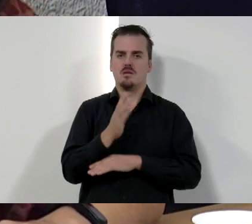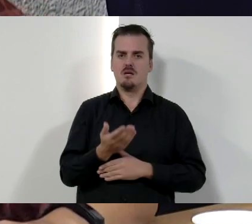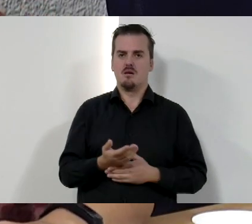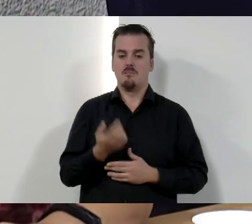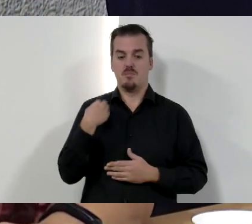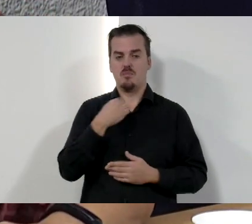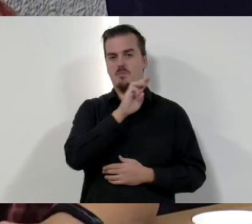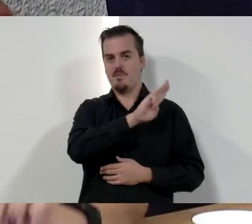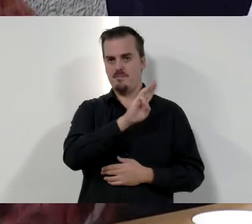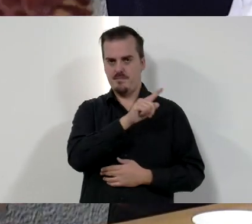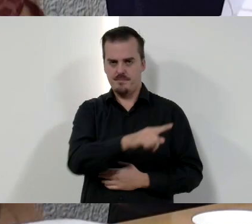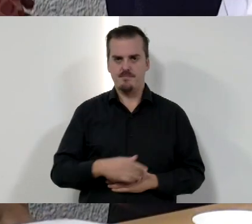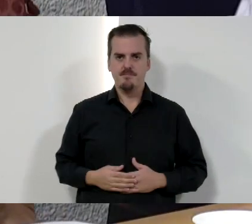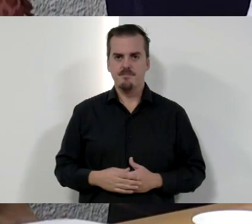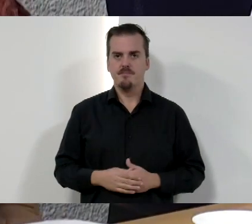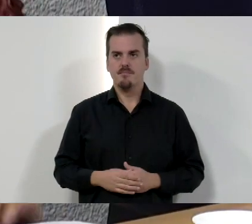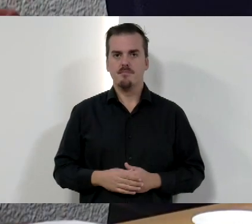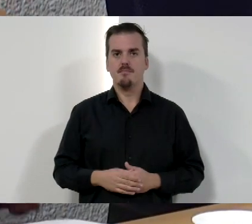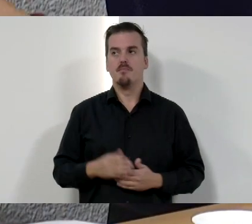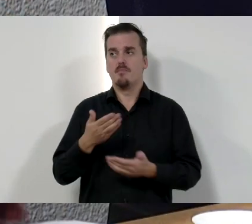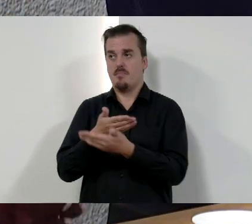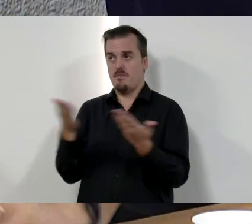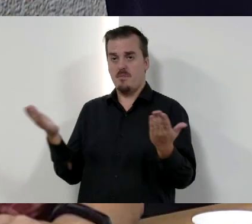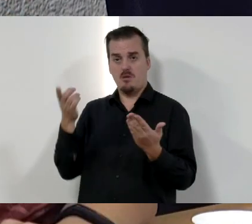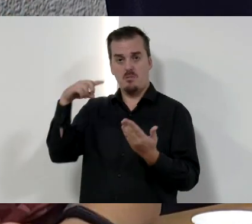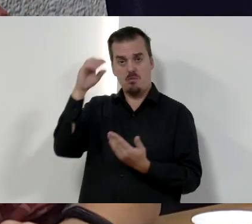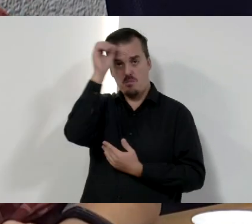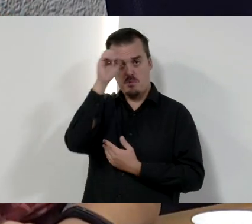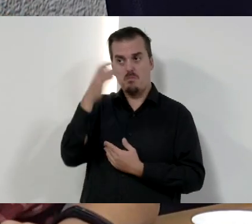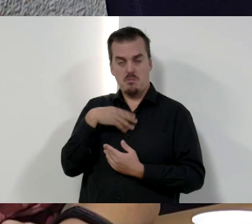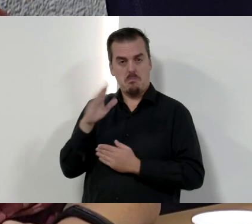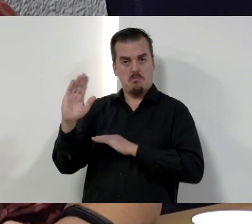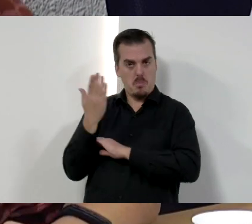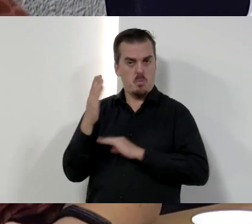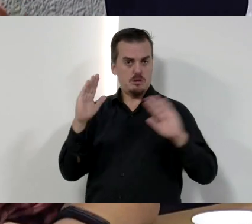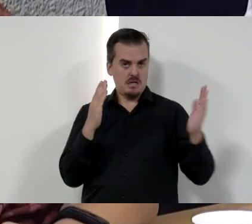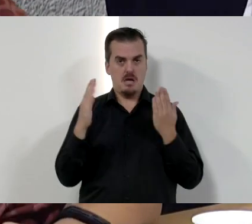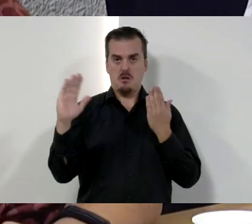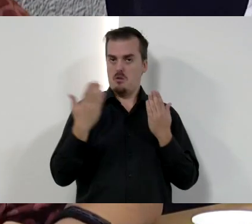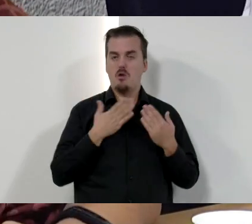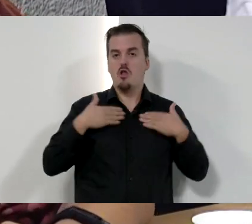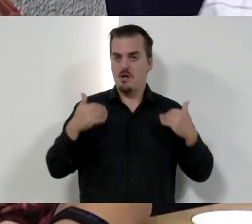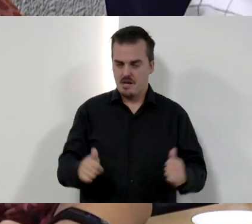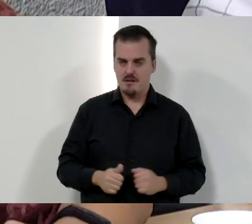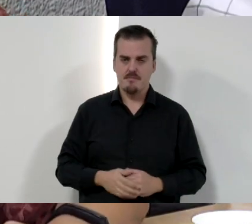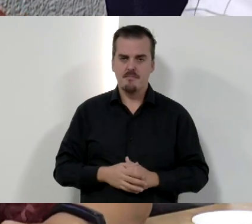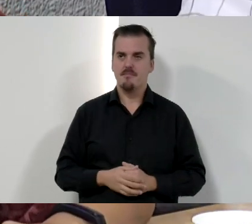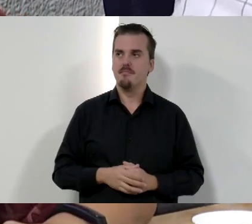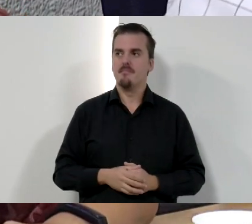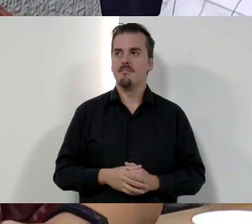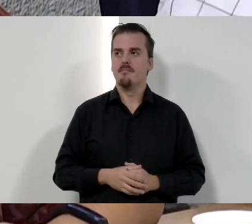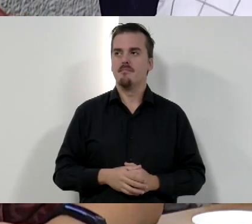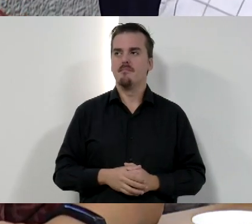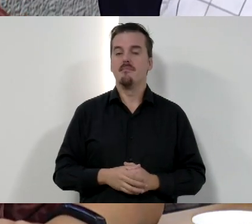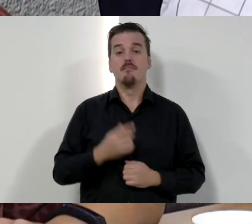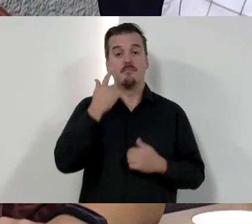Popular. Los demás grupos se pueden manifestar igualmente lo que consideren en cada una de las propuestas. Y